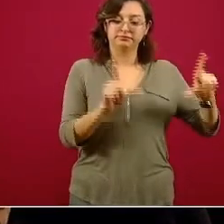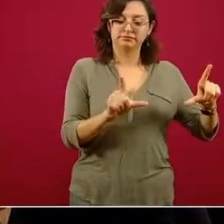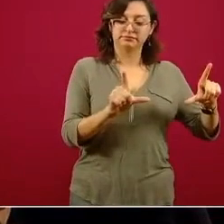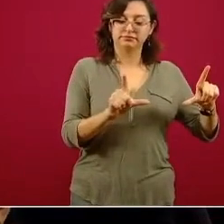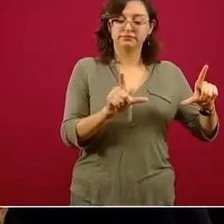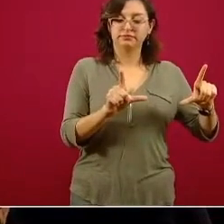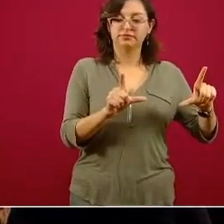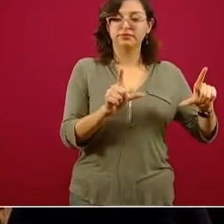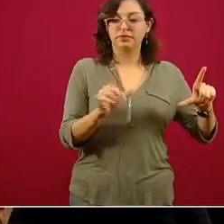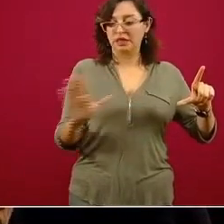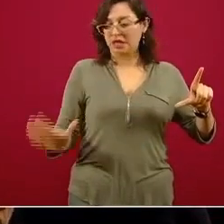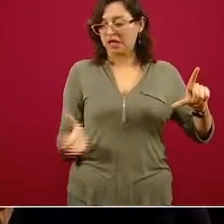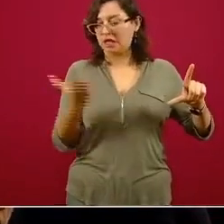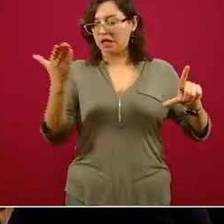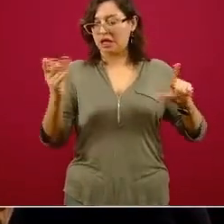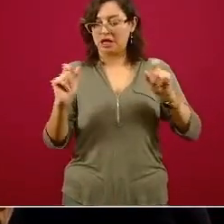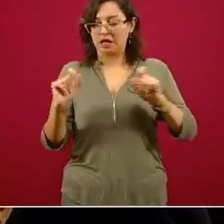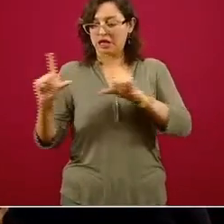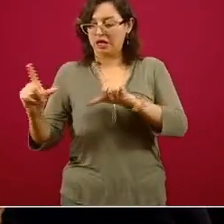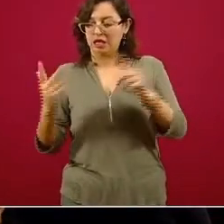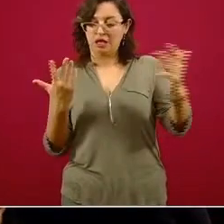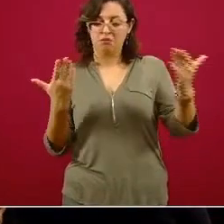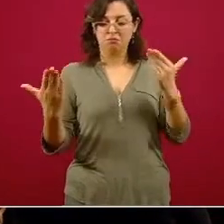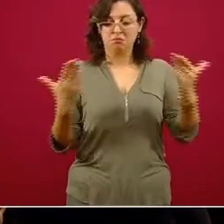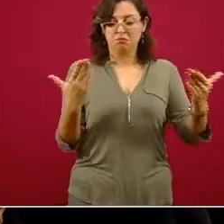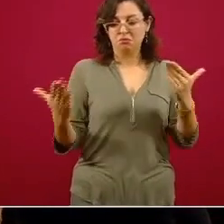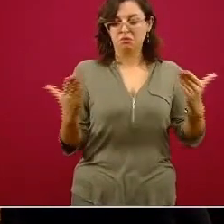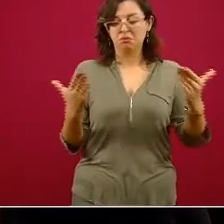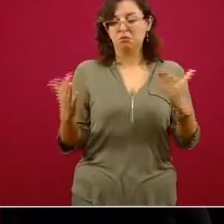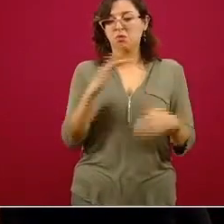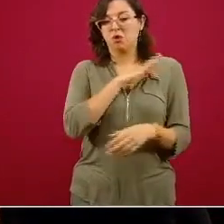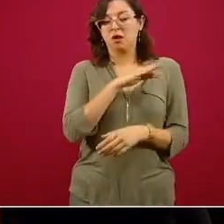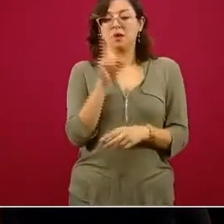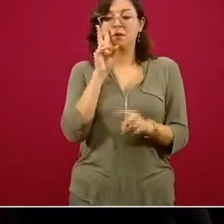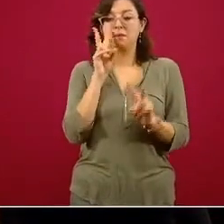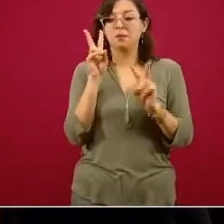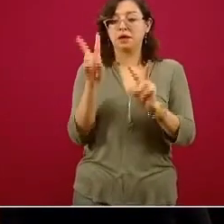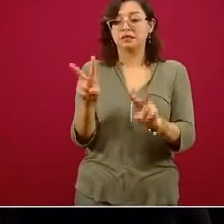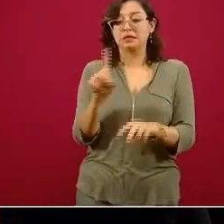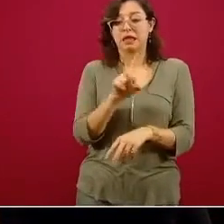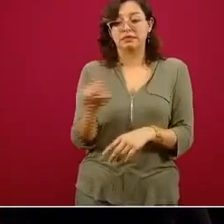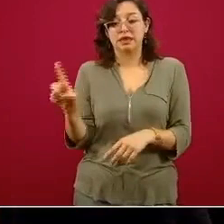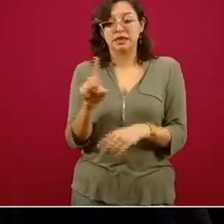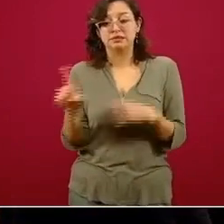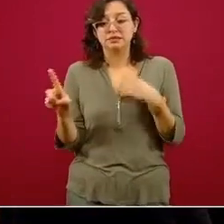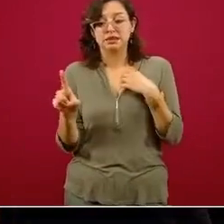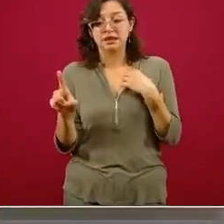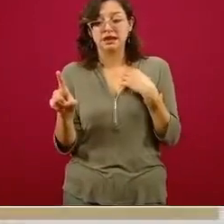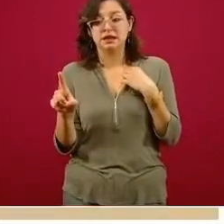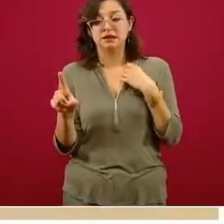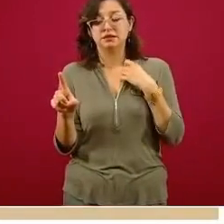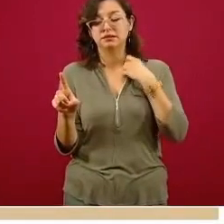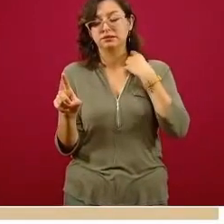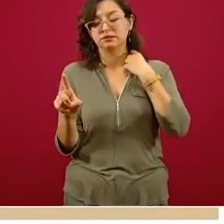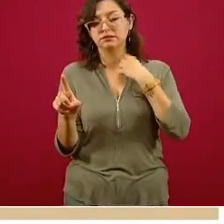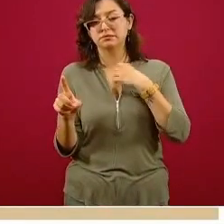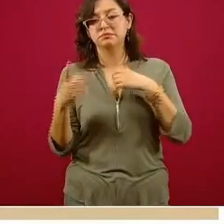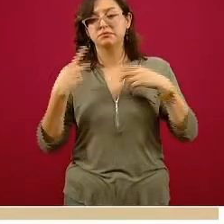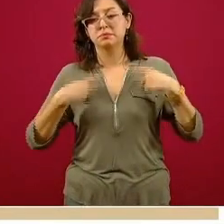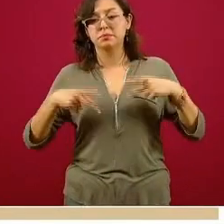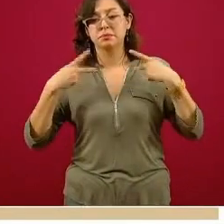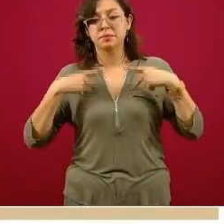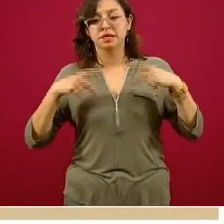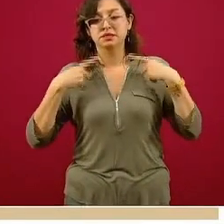la cantidad o la concentración de estas hacia la derecha, está más precisamente en personas que